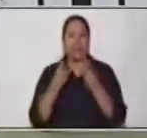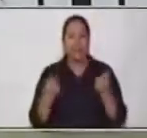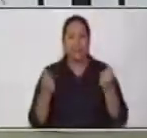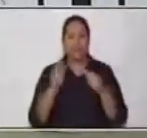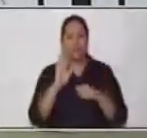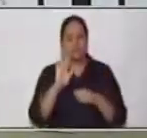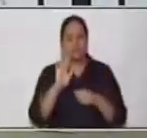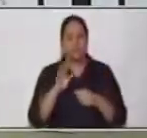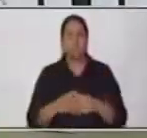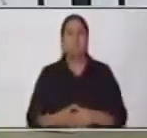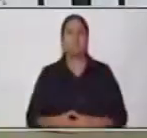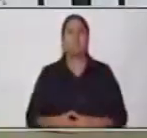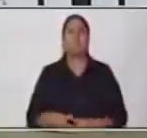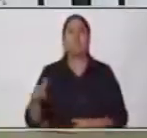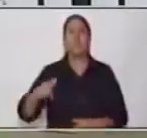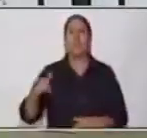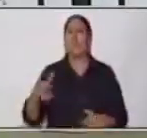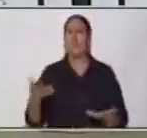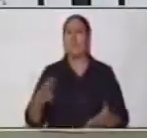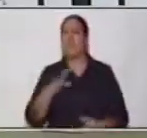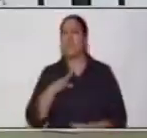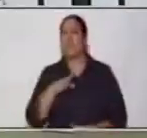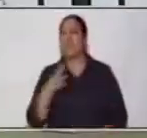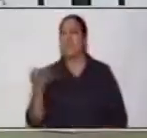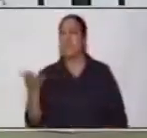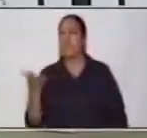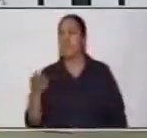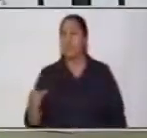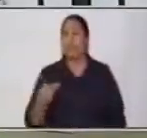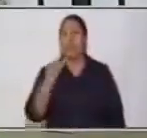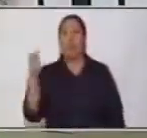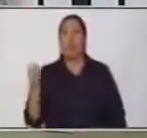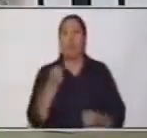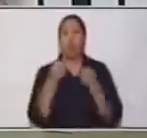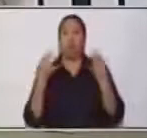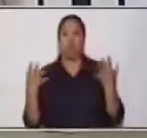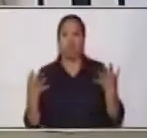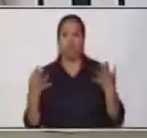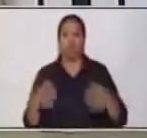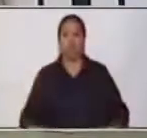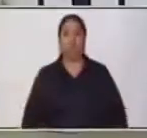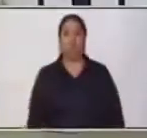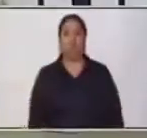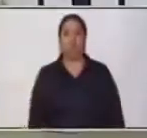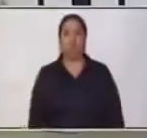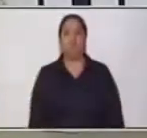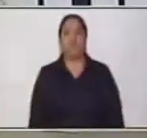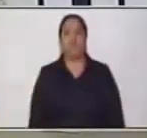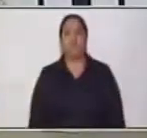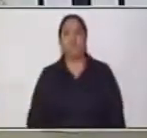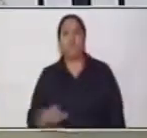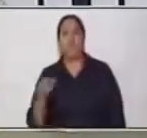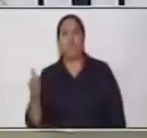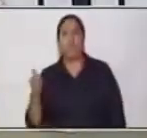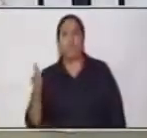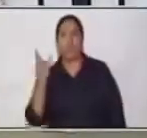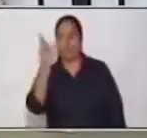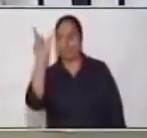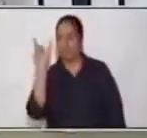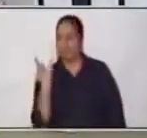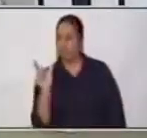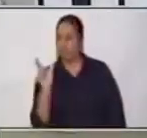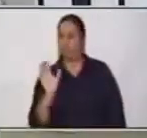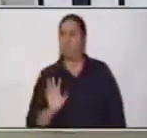a obtener nuestro otro valor para nuestra siguiente recta. Entonces, tomamos